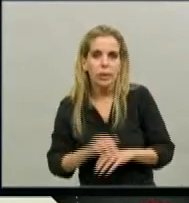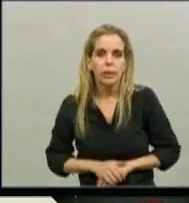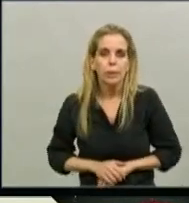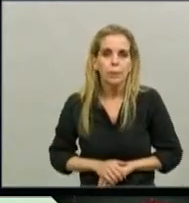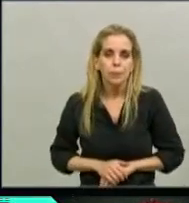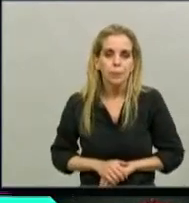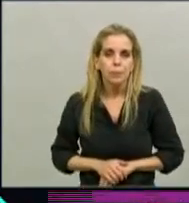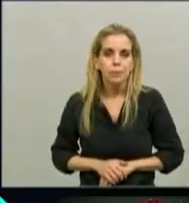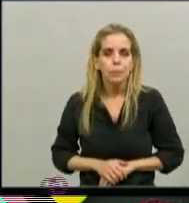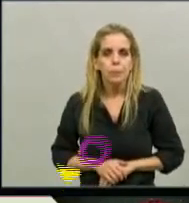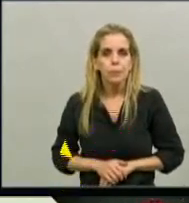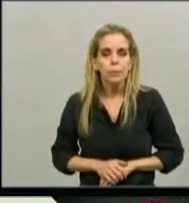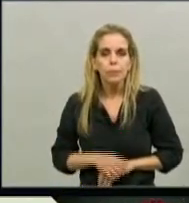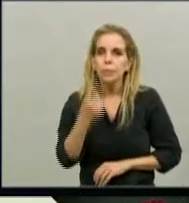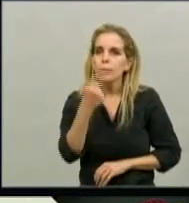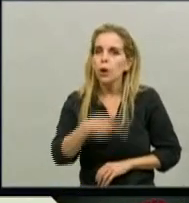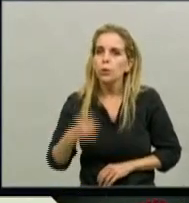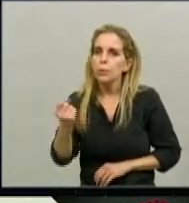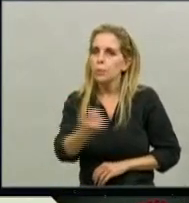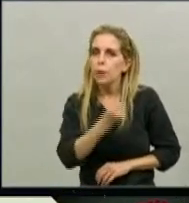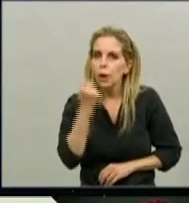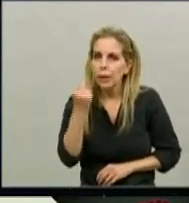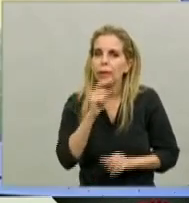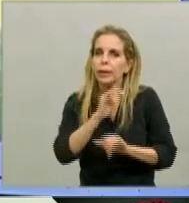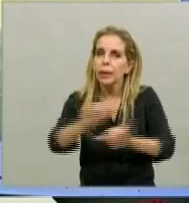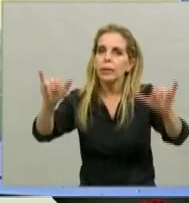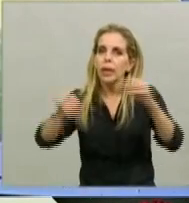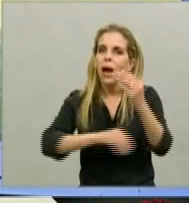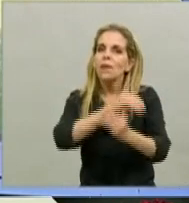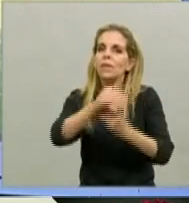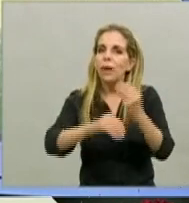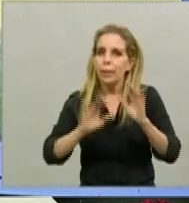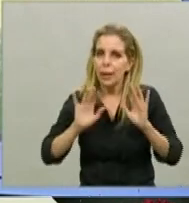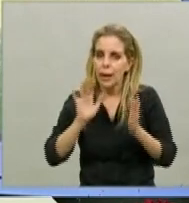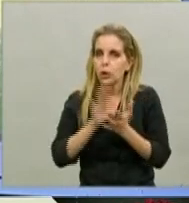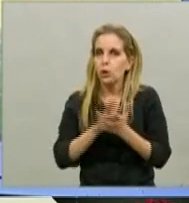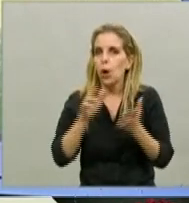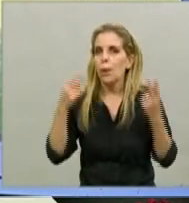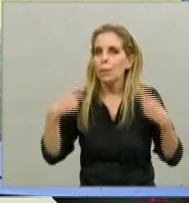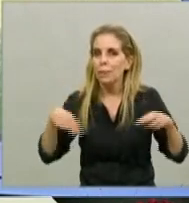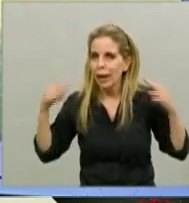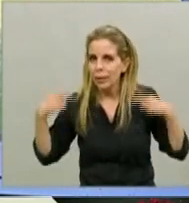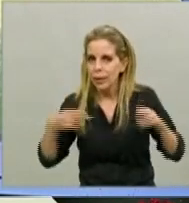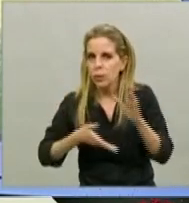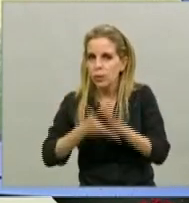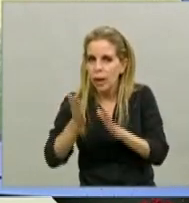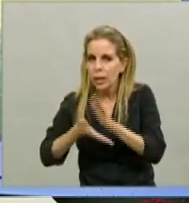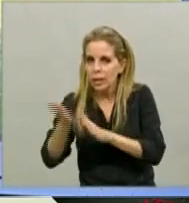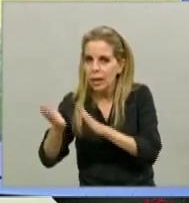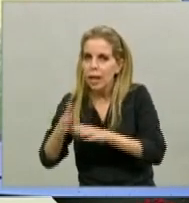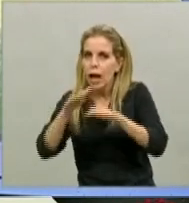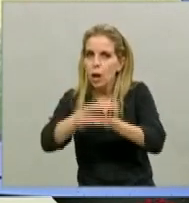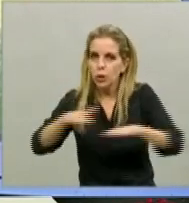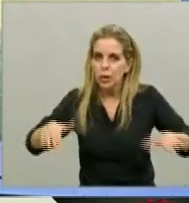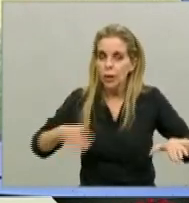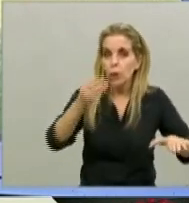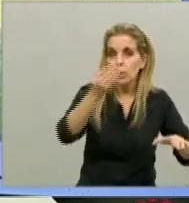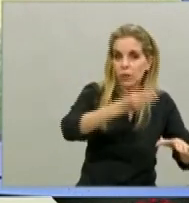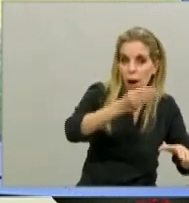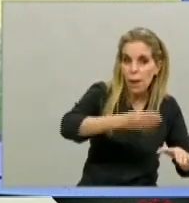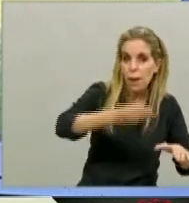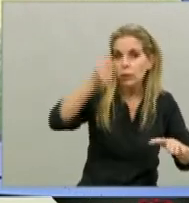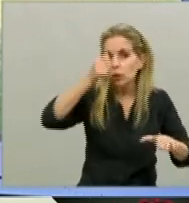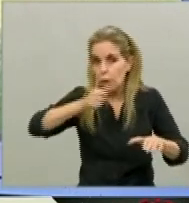Lo que sí quiero llevar tranquilidad a las familias es que vamos a mantener la salida de los chicos los fines de semana. Eso lo hablamos mucho con los expertos